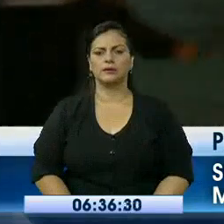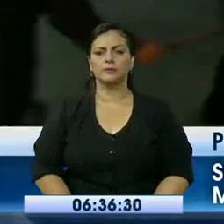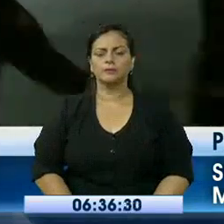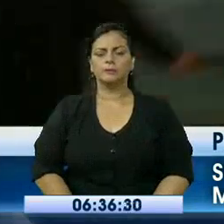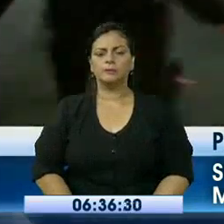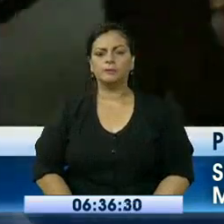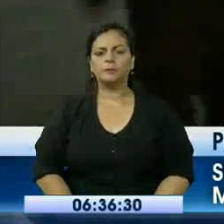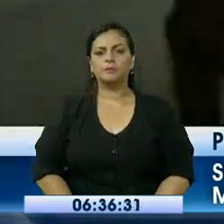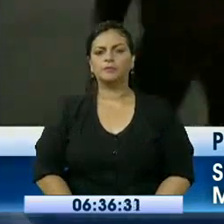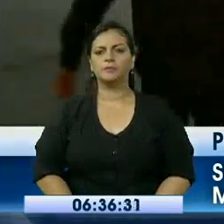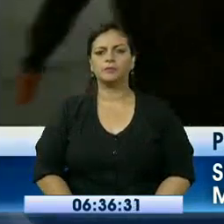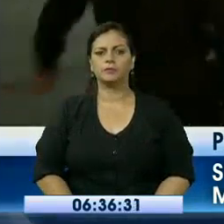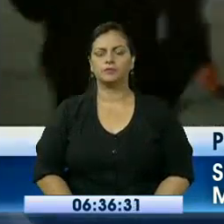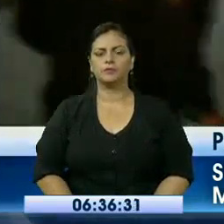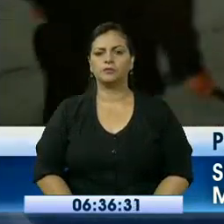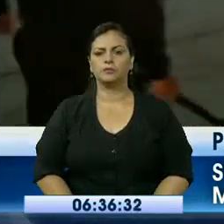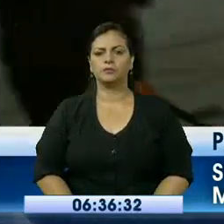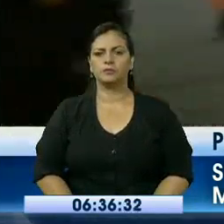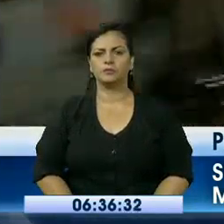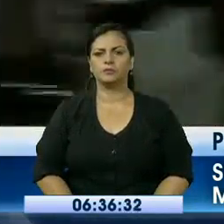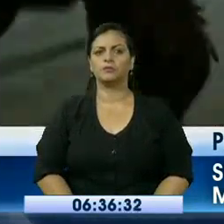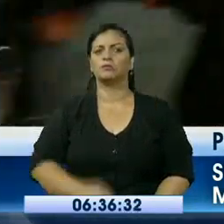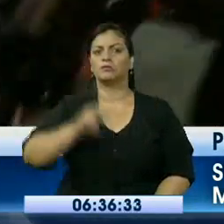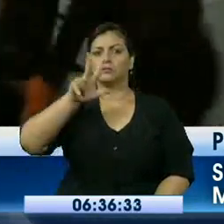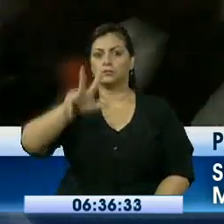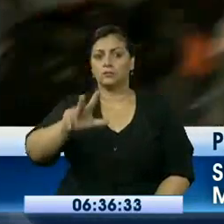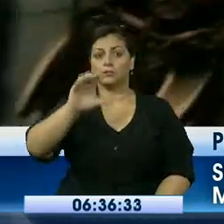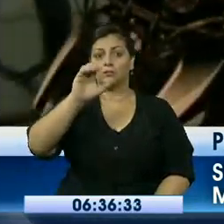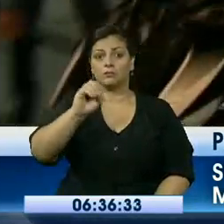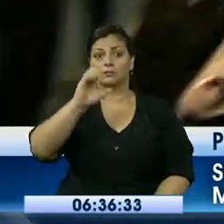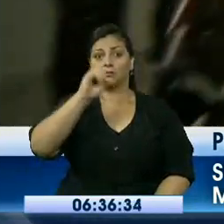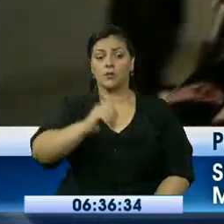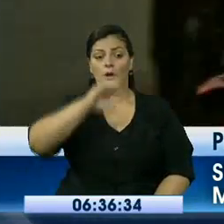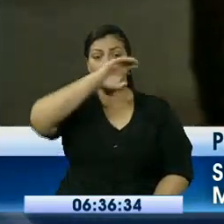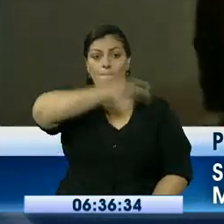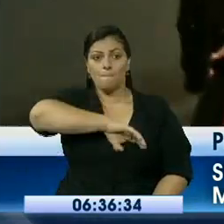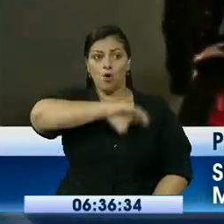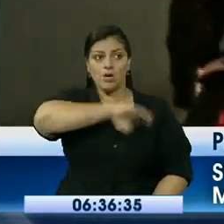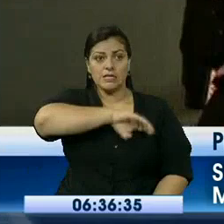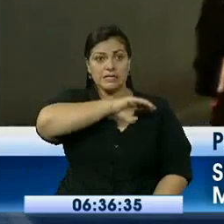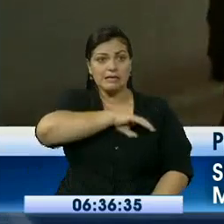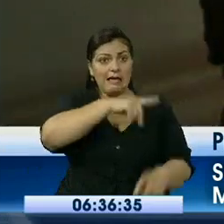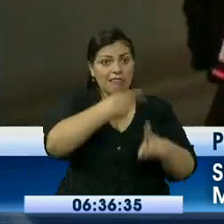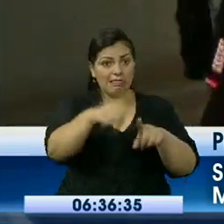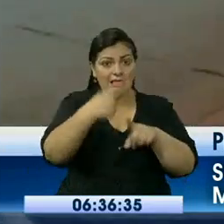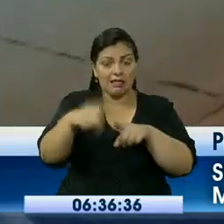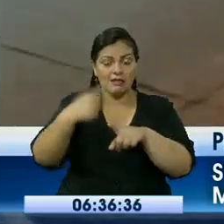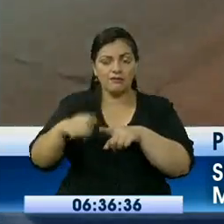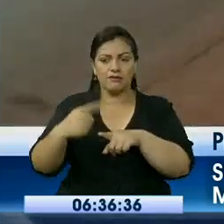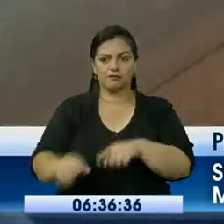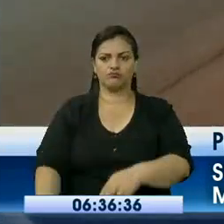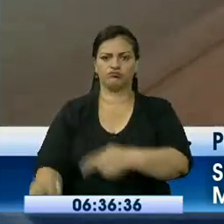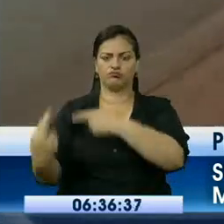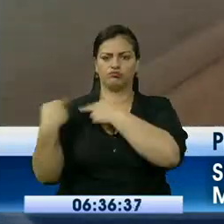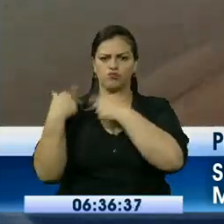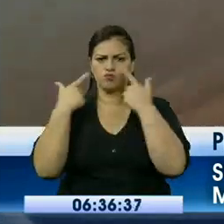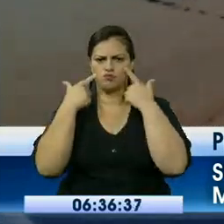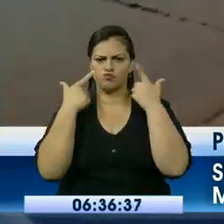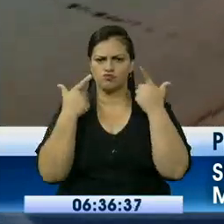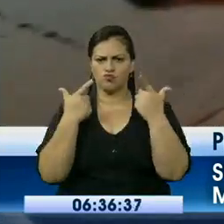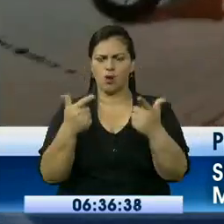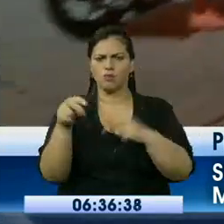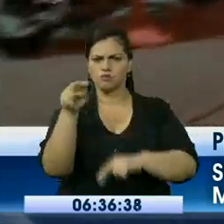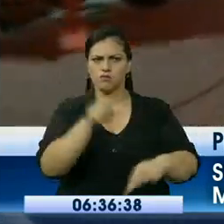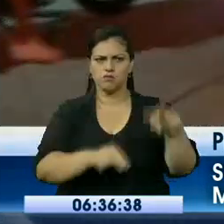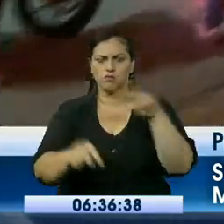El operativo contó con la presencia de 300 elementos de diferentes unidades de la Policía Nacional y 40